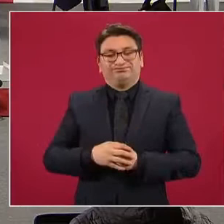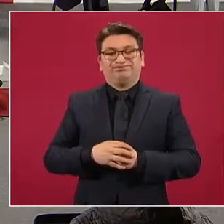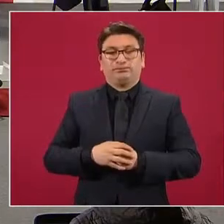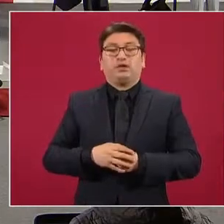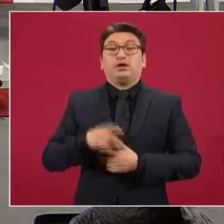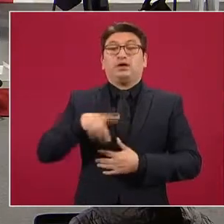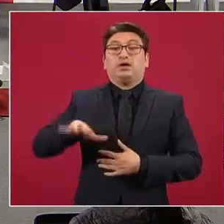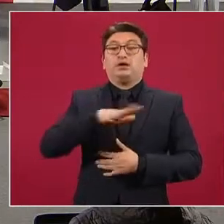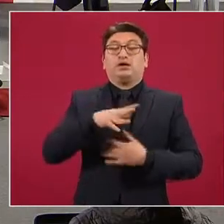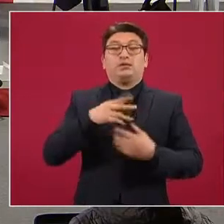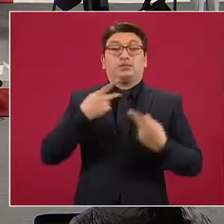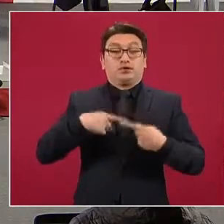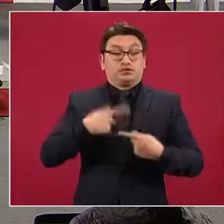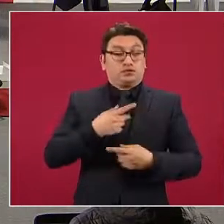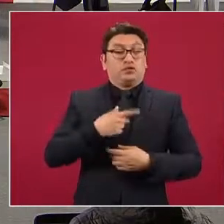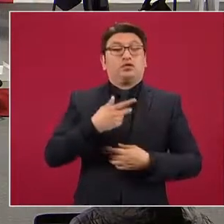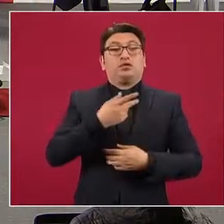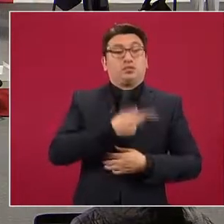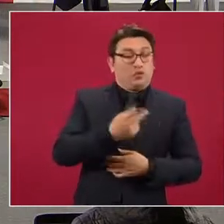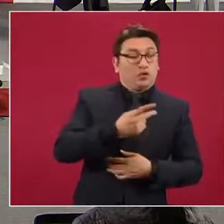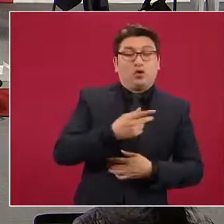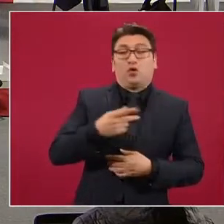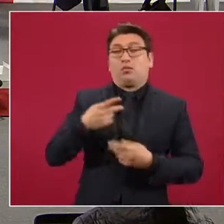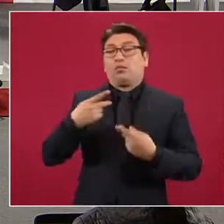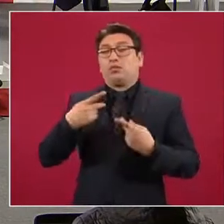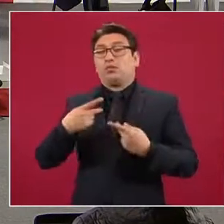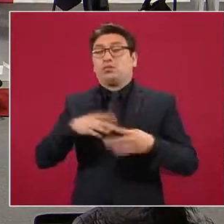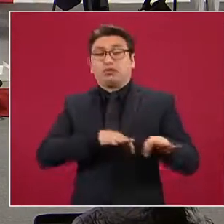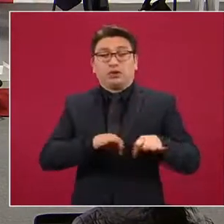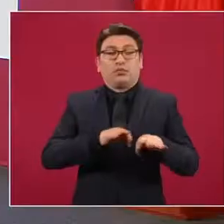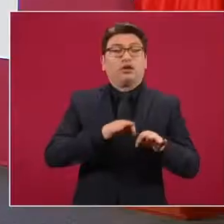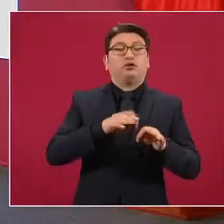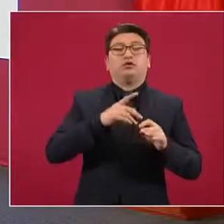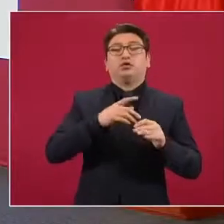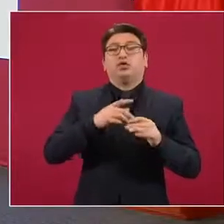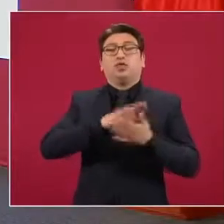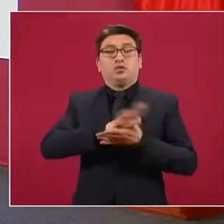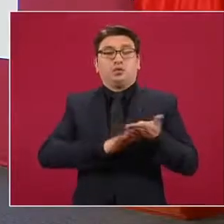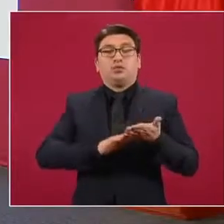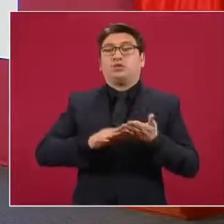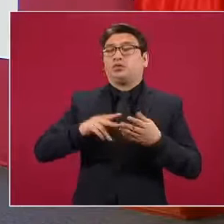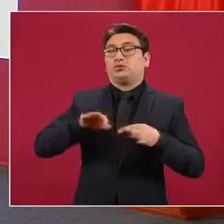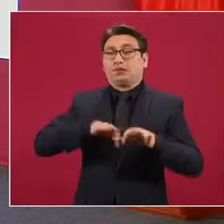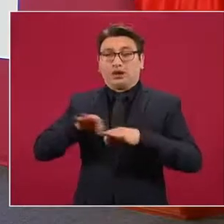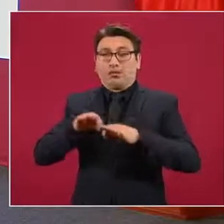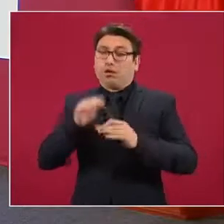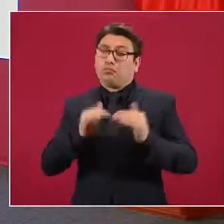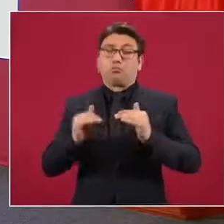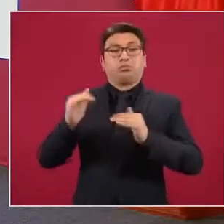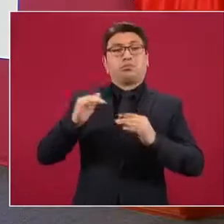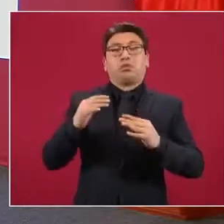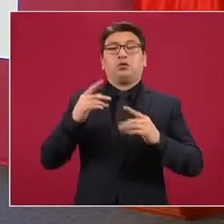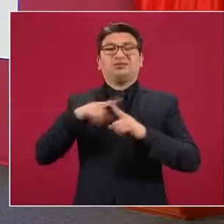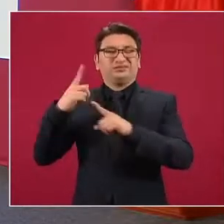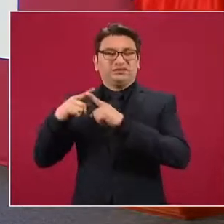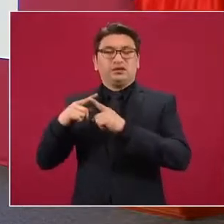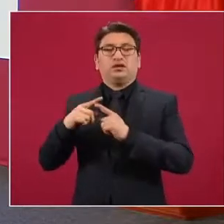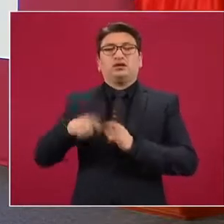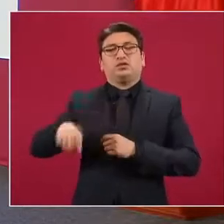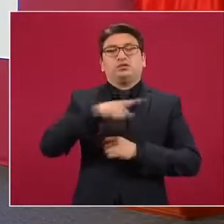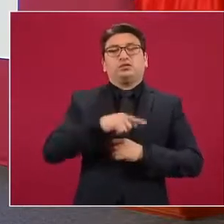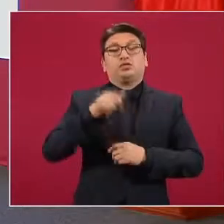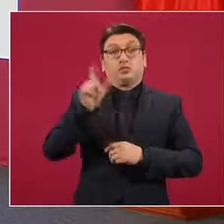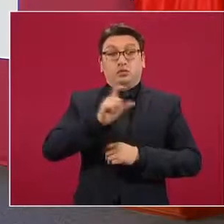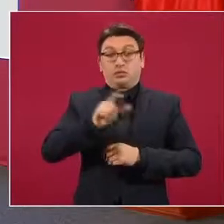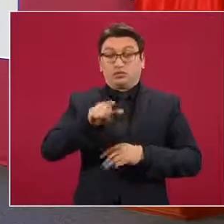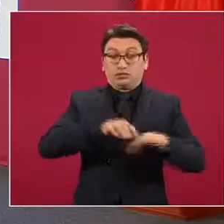humilde al más prestigioso, el trabajo articula a los humanos en sociedad. Cuando realices el tuyo, ten